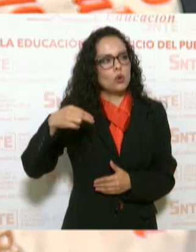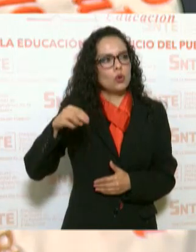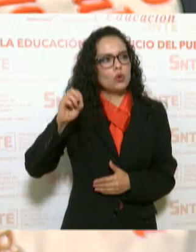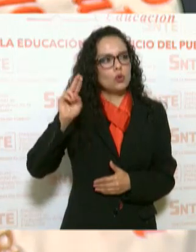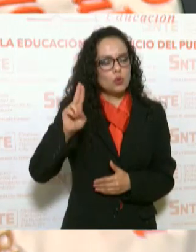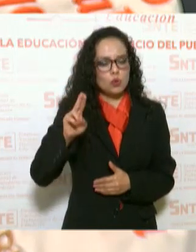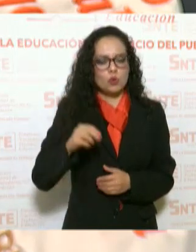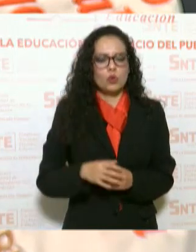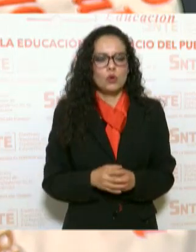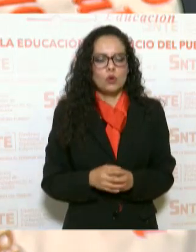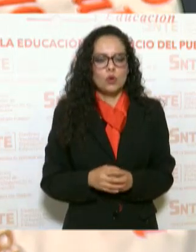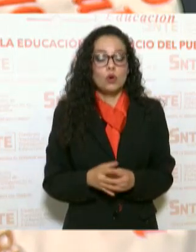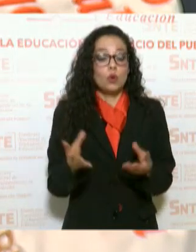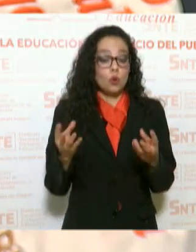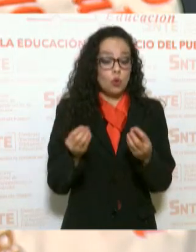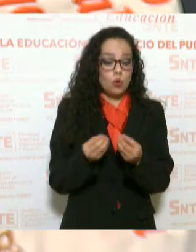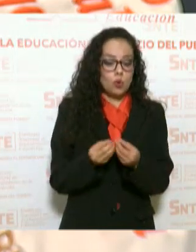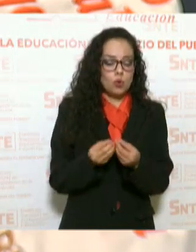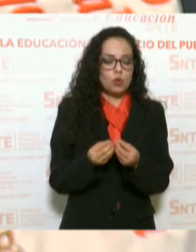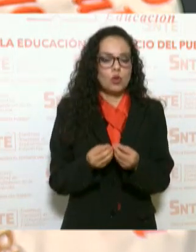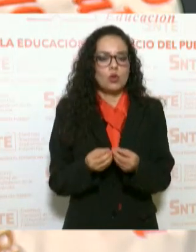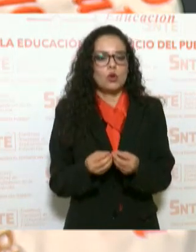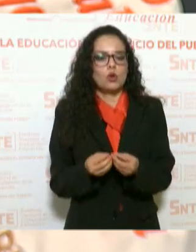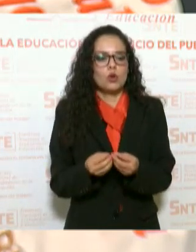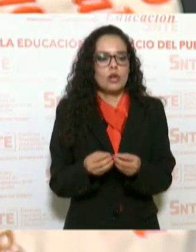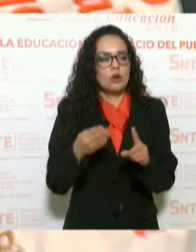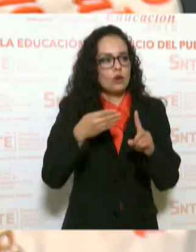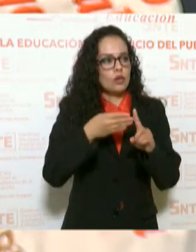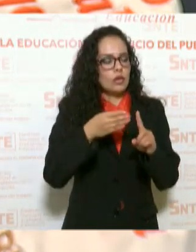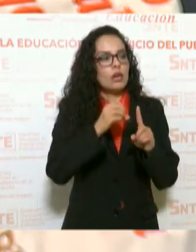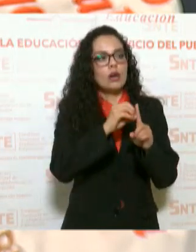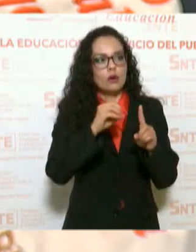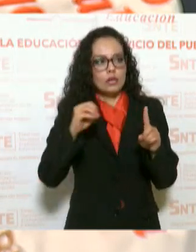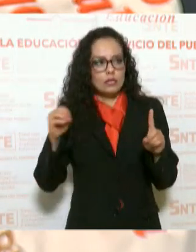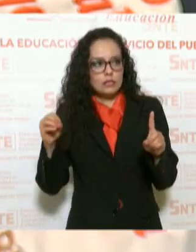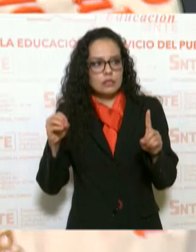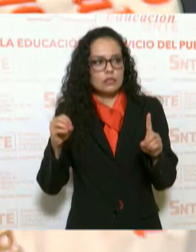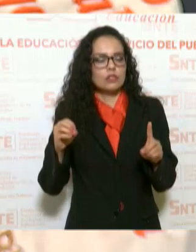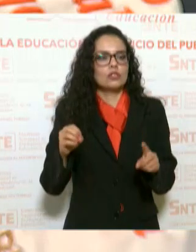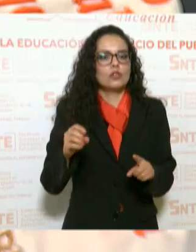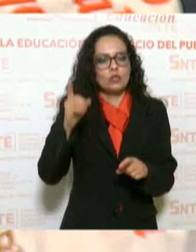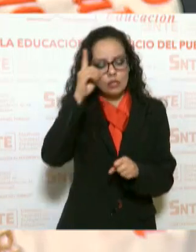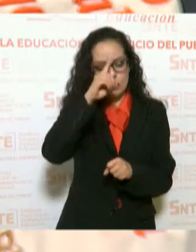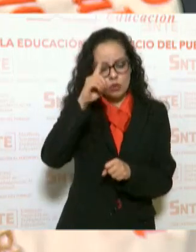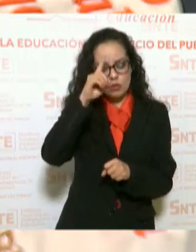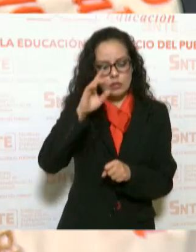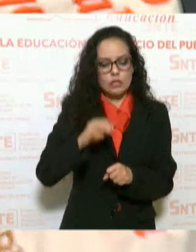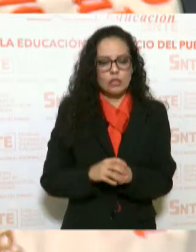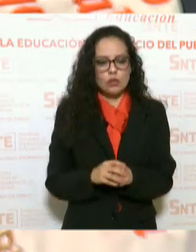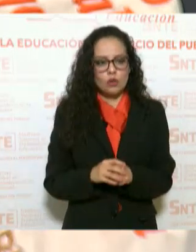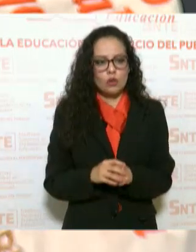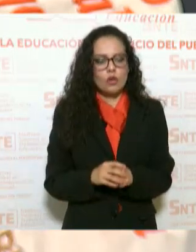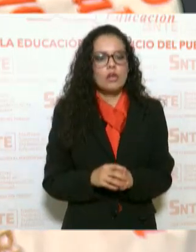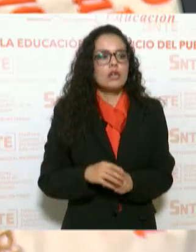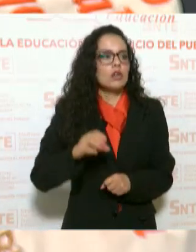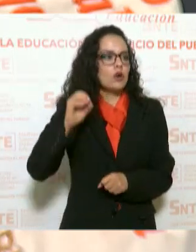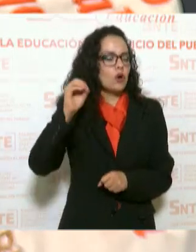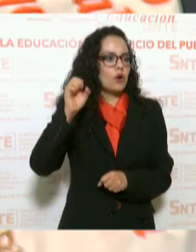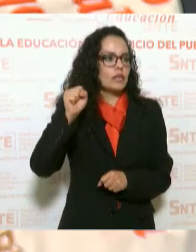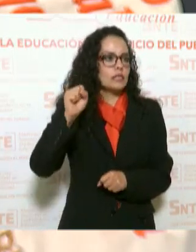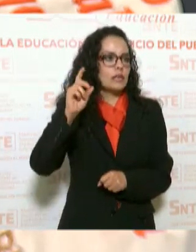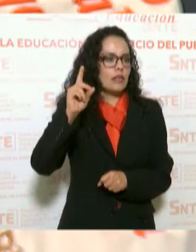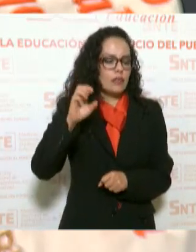Consejo y los expertos de OECD en